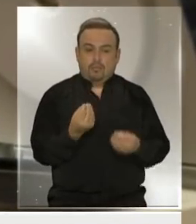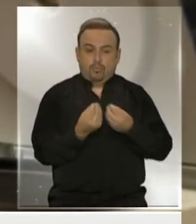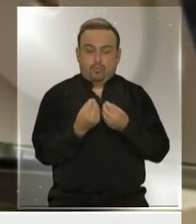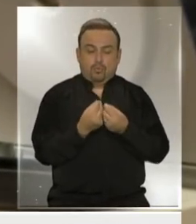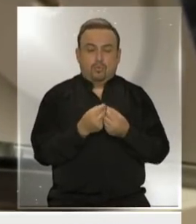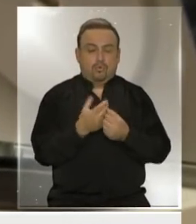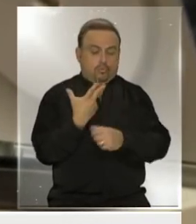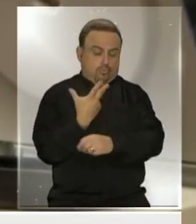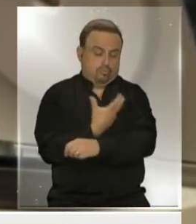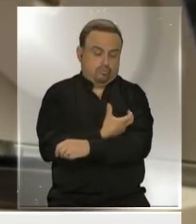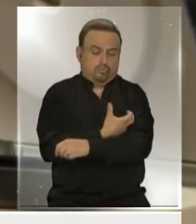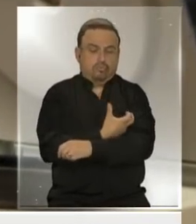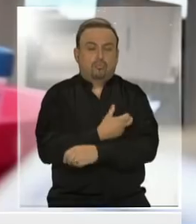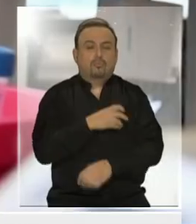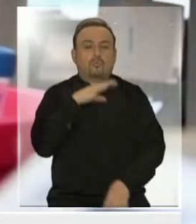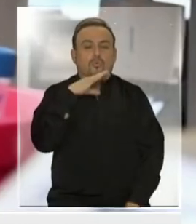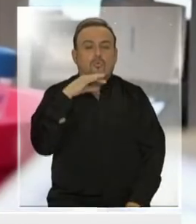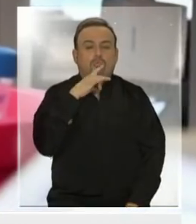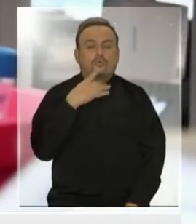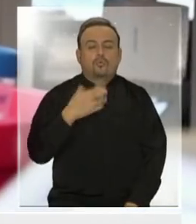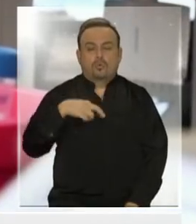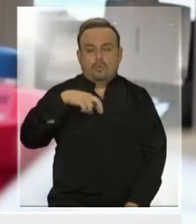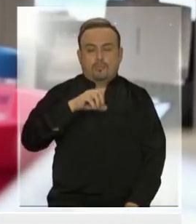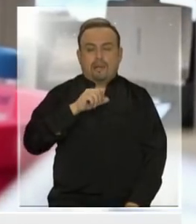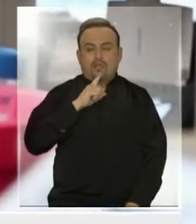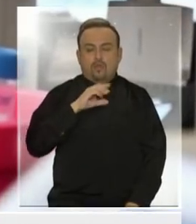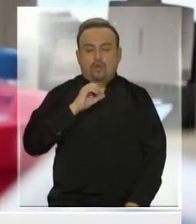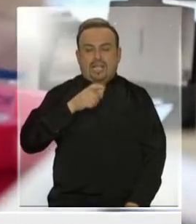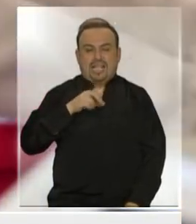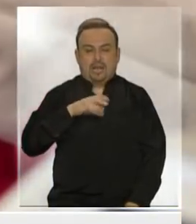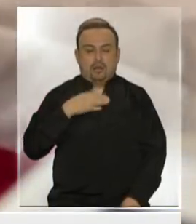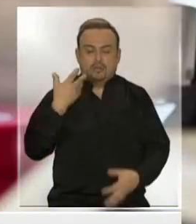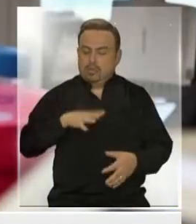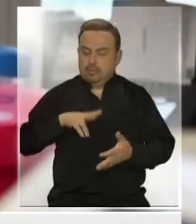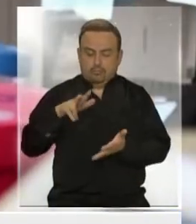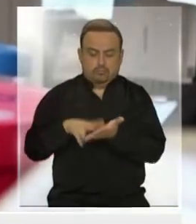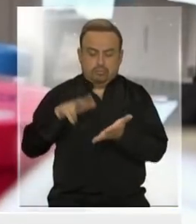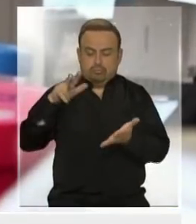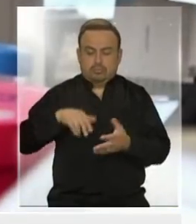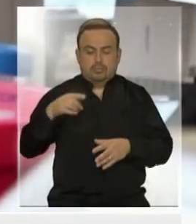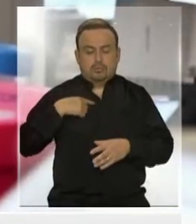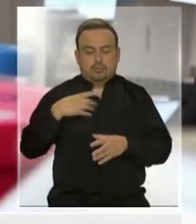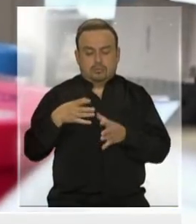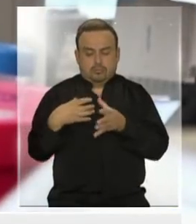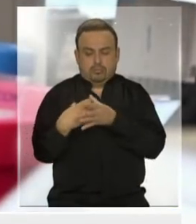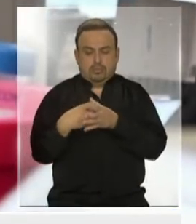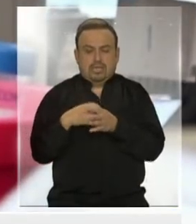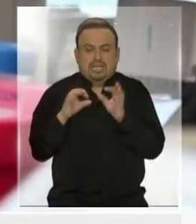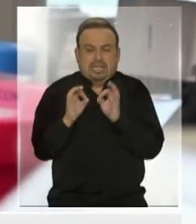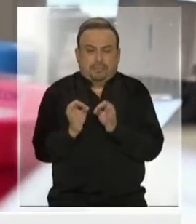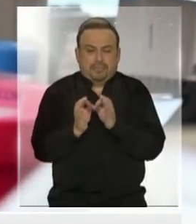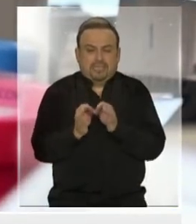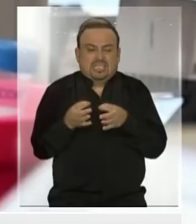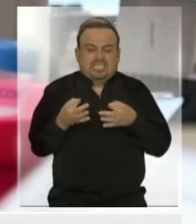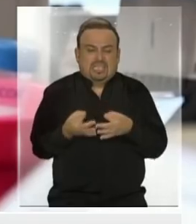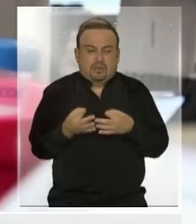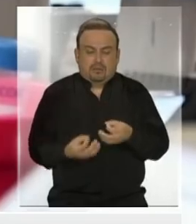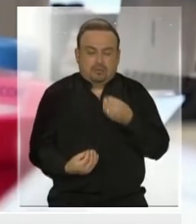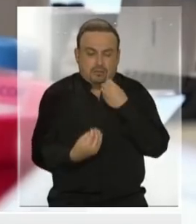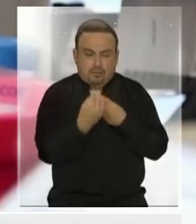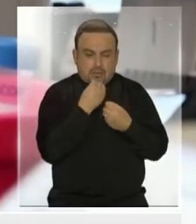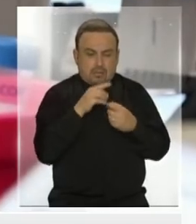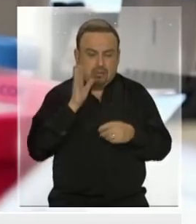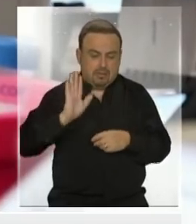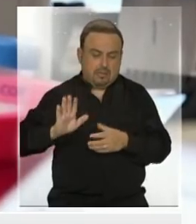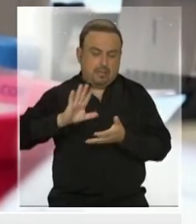vacunas se usan patógenos e inactivos y fueron aprobadas por la agencia china de medicamentos y de seguridad alimentaria de